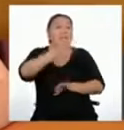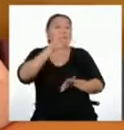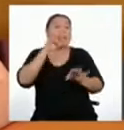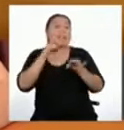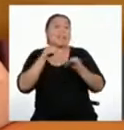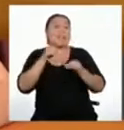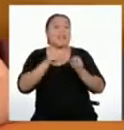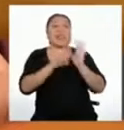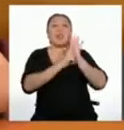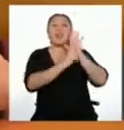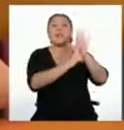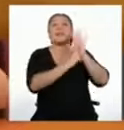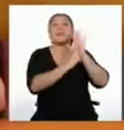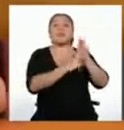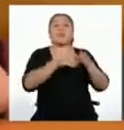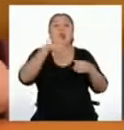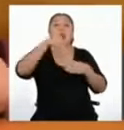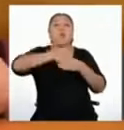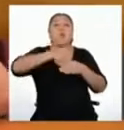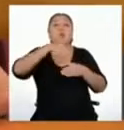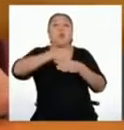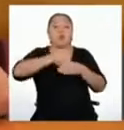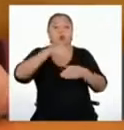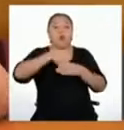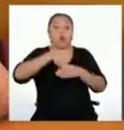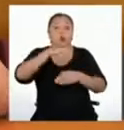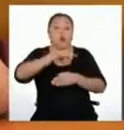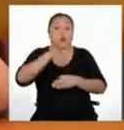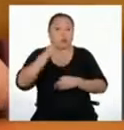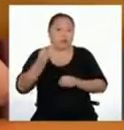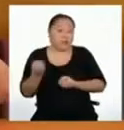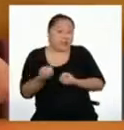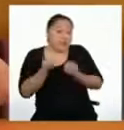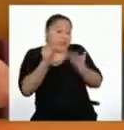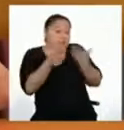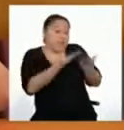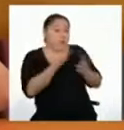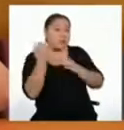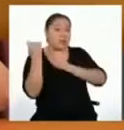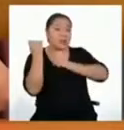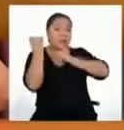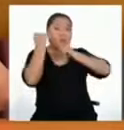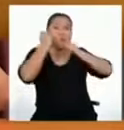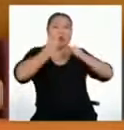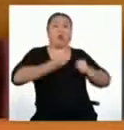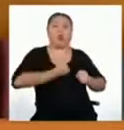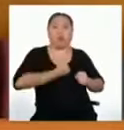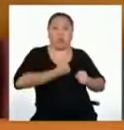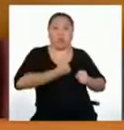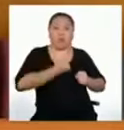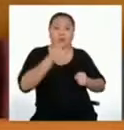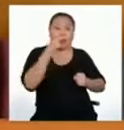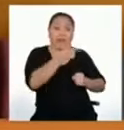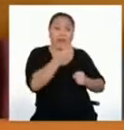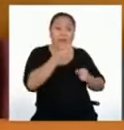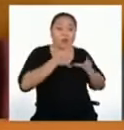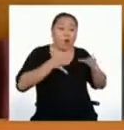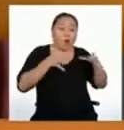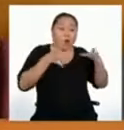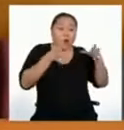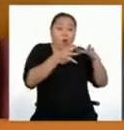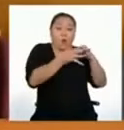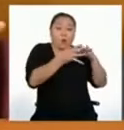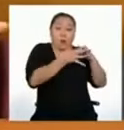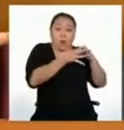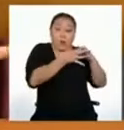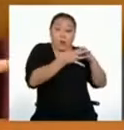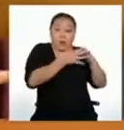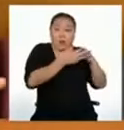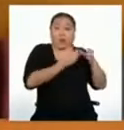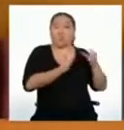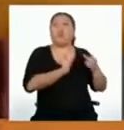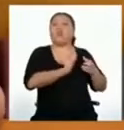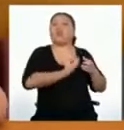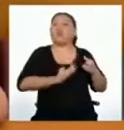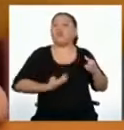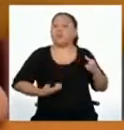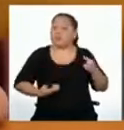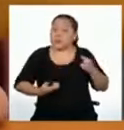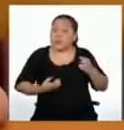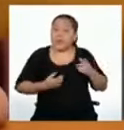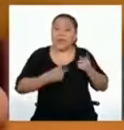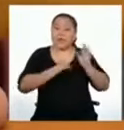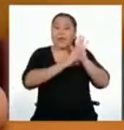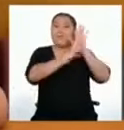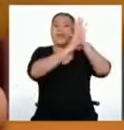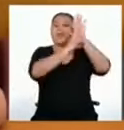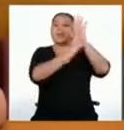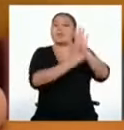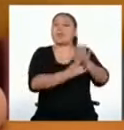el voto universal, delegándoles el poder para que, como gobierno, nos represente en los